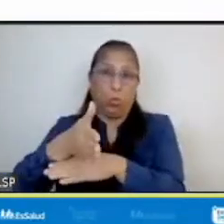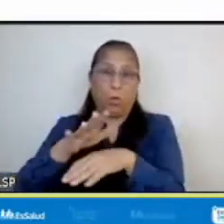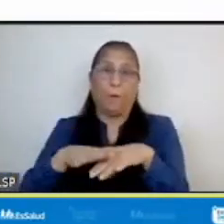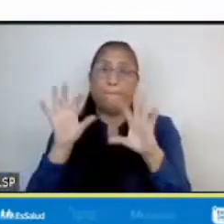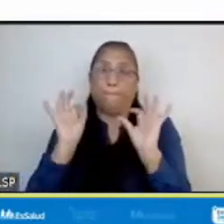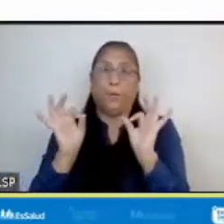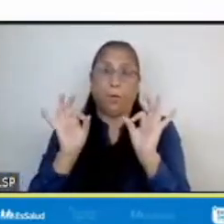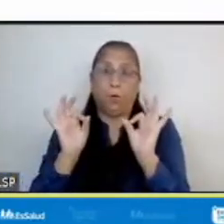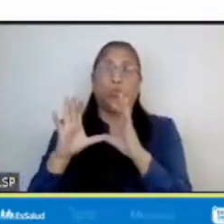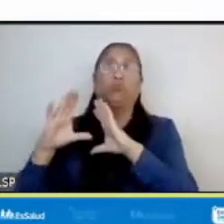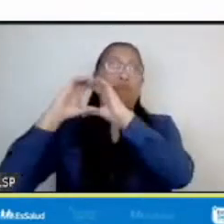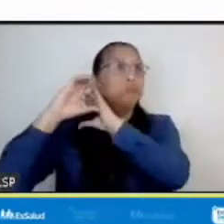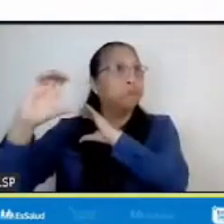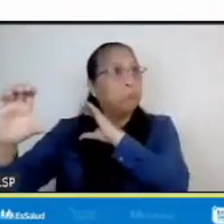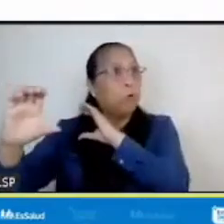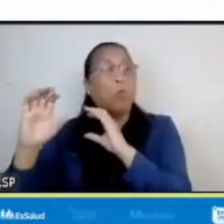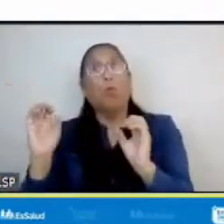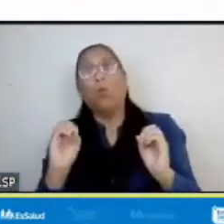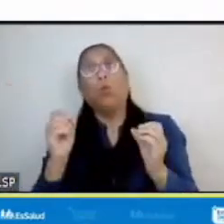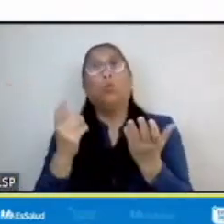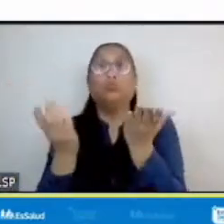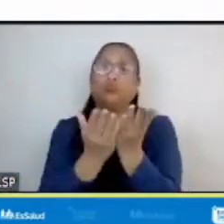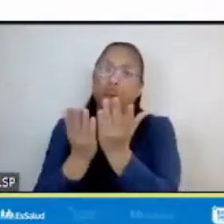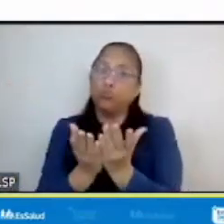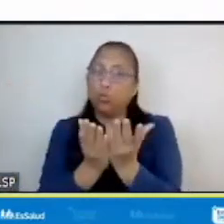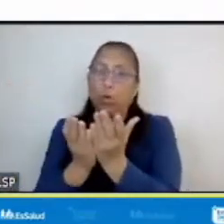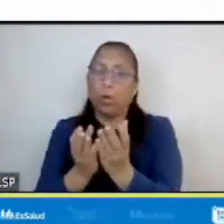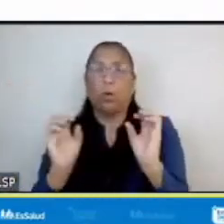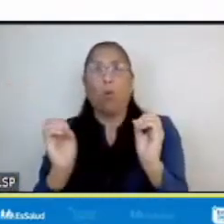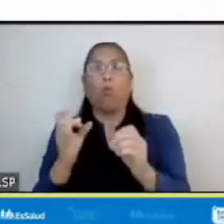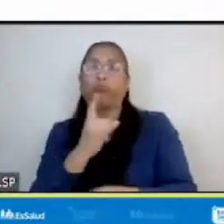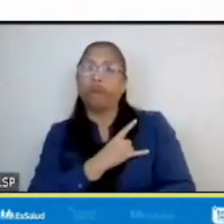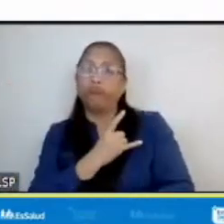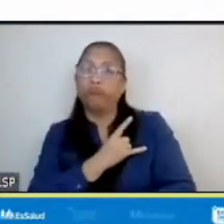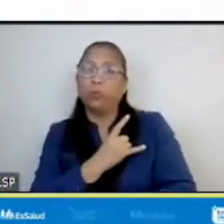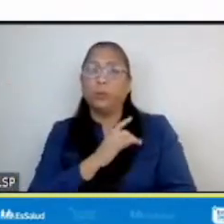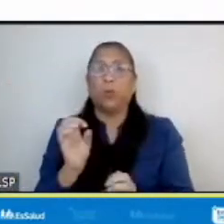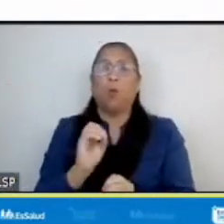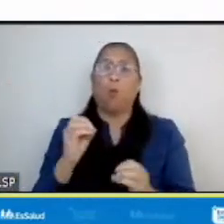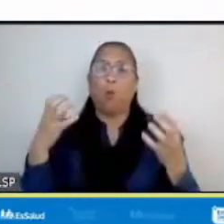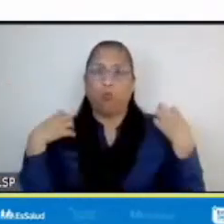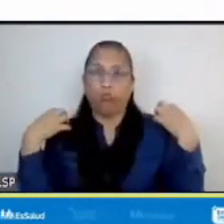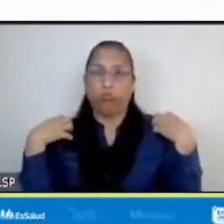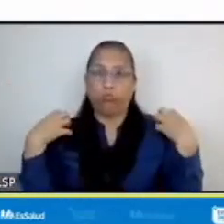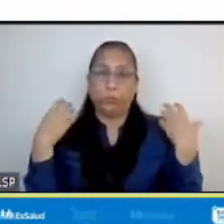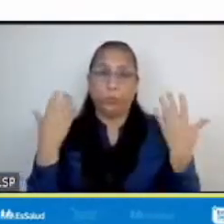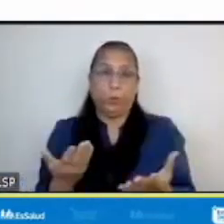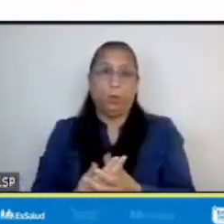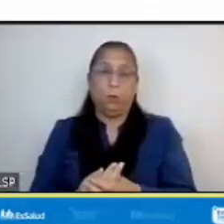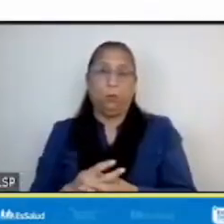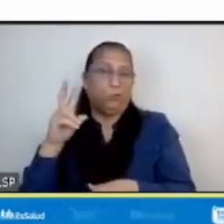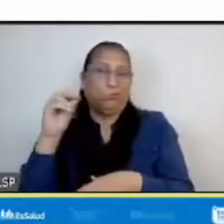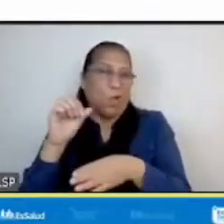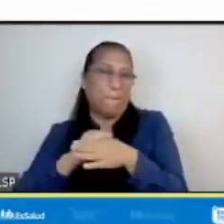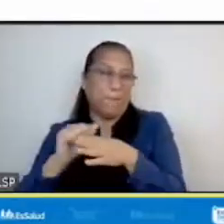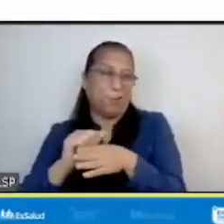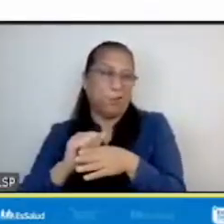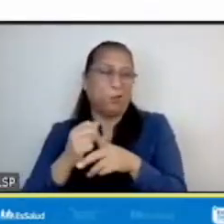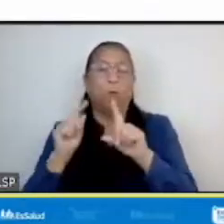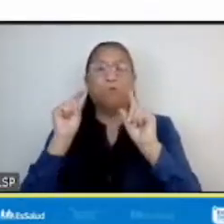como un transporte público, como un colegio, una universidad, una oficina, pero en realidad no es lo más práctico, no es lo